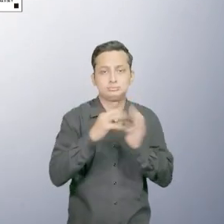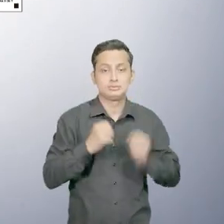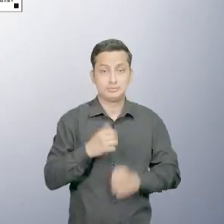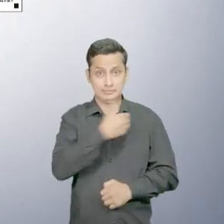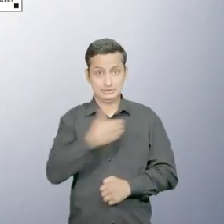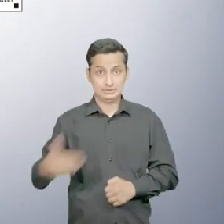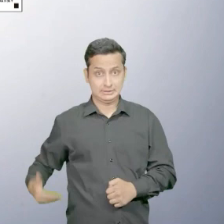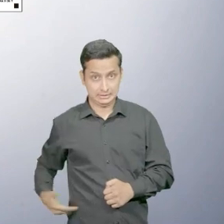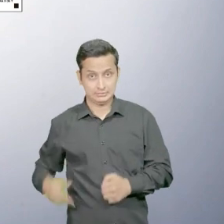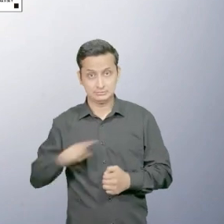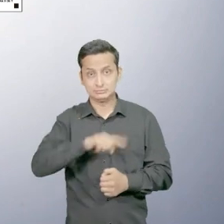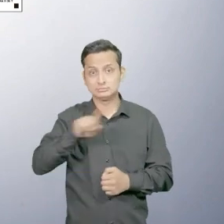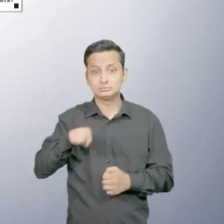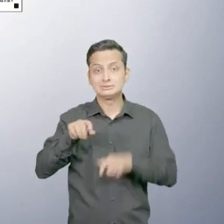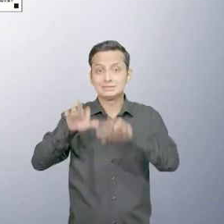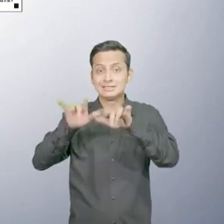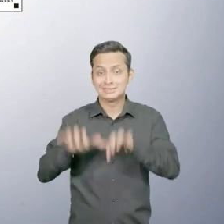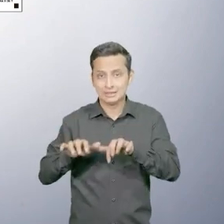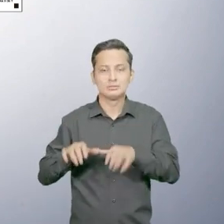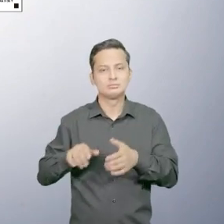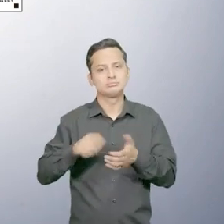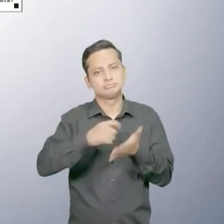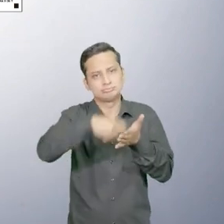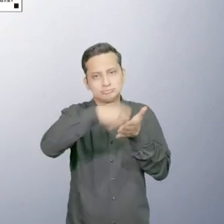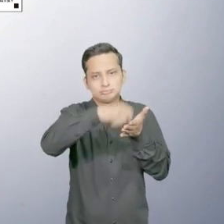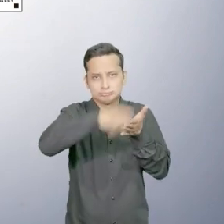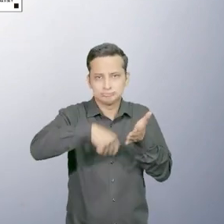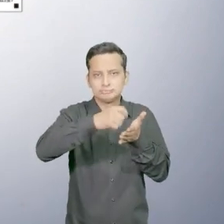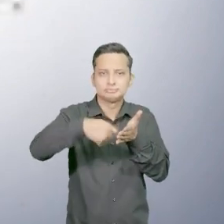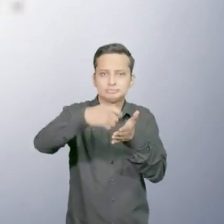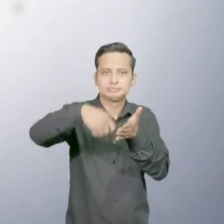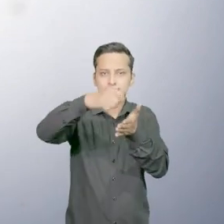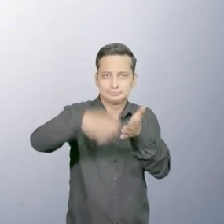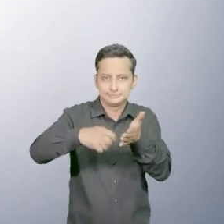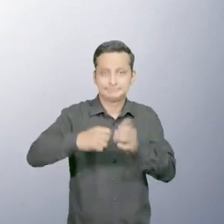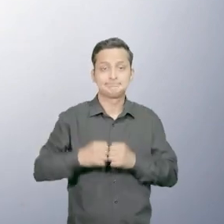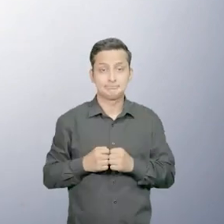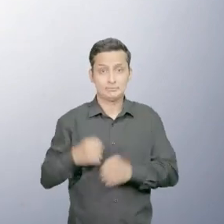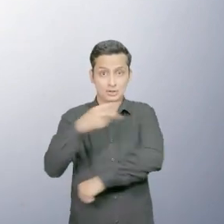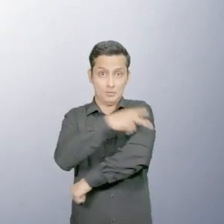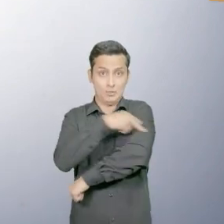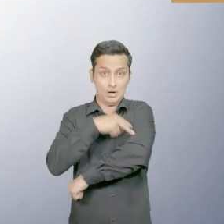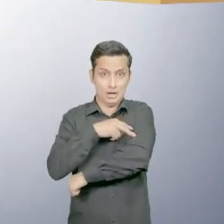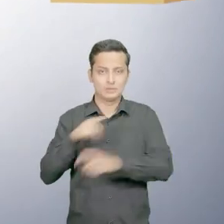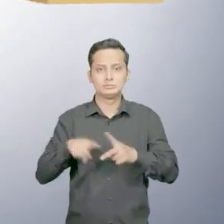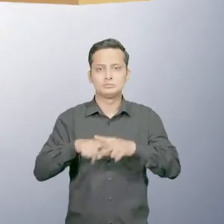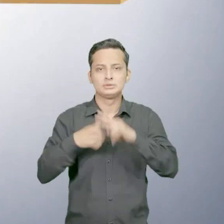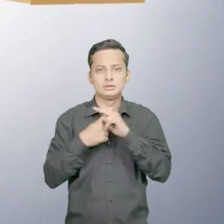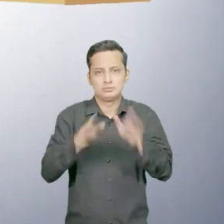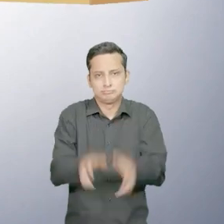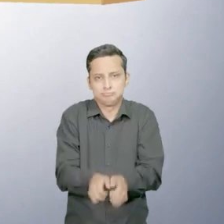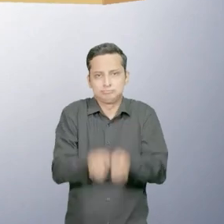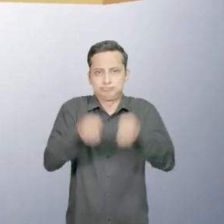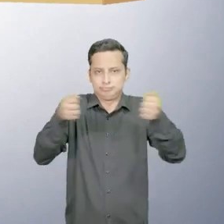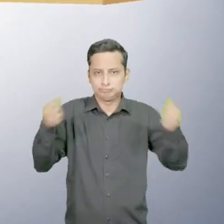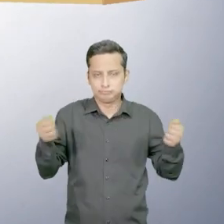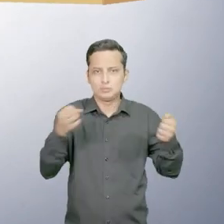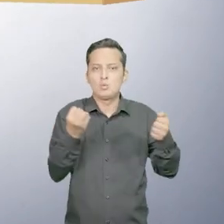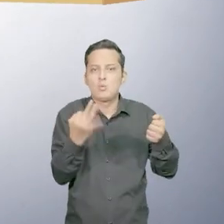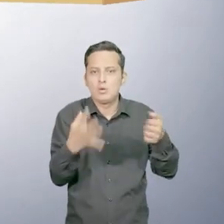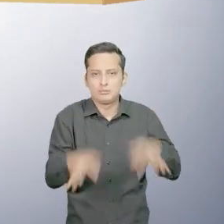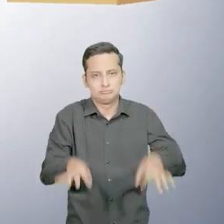o presidenta y el secretario o secretaria. A continuación, los vocales abren la urna y cuentan